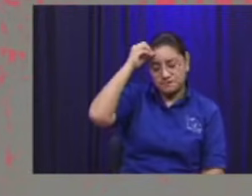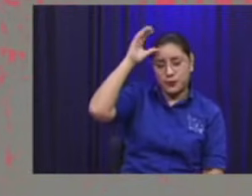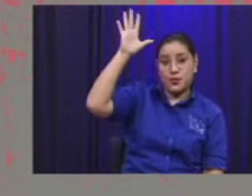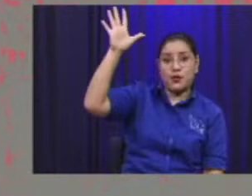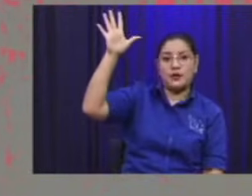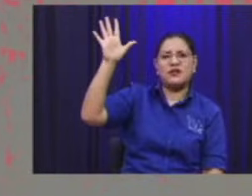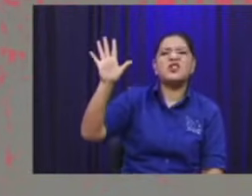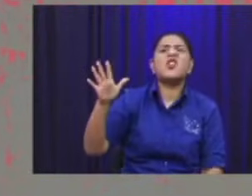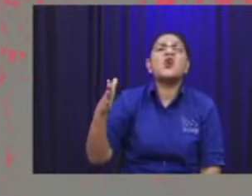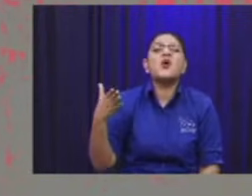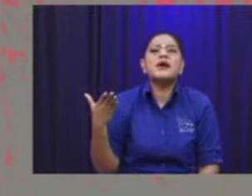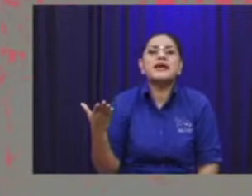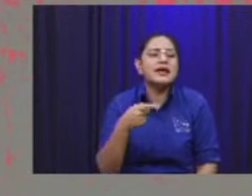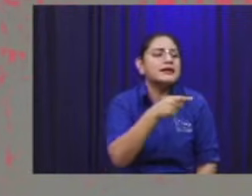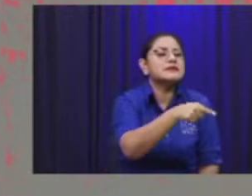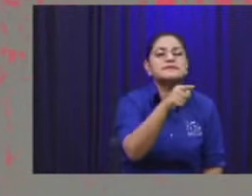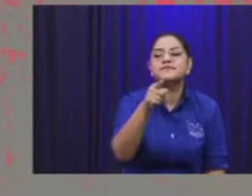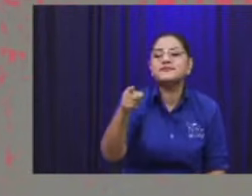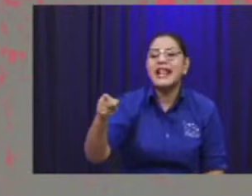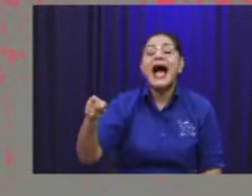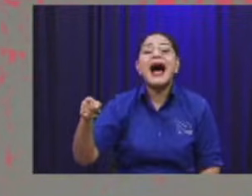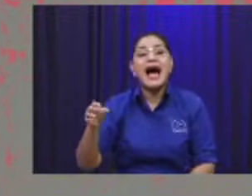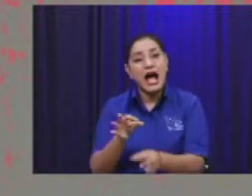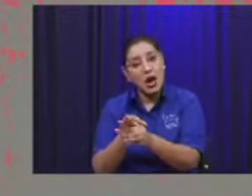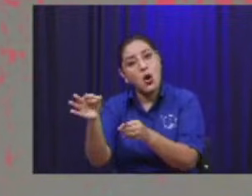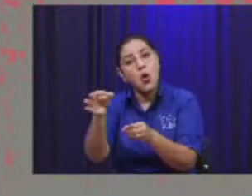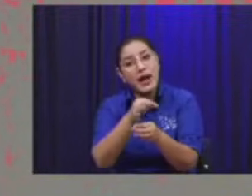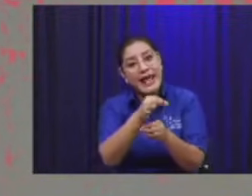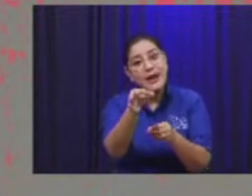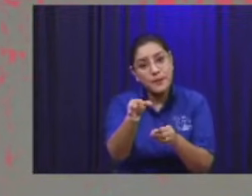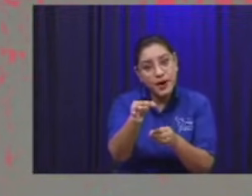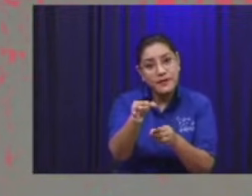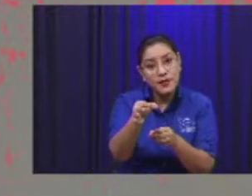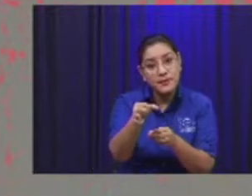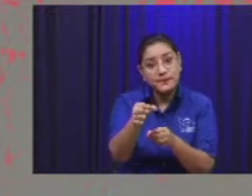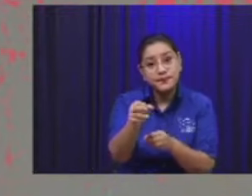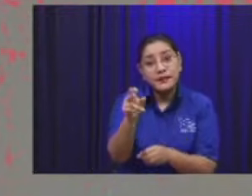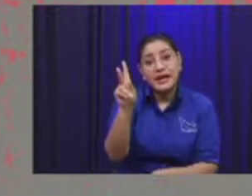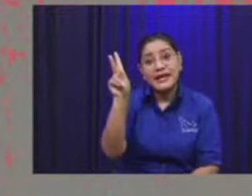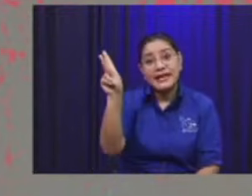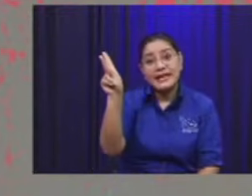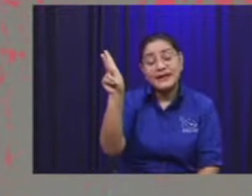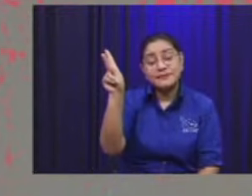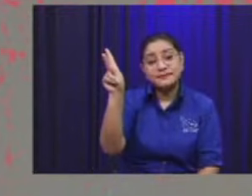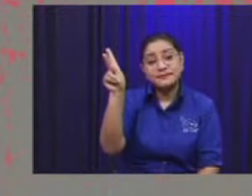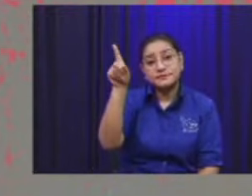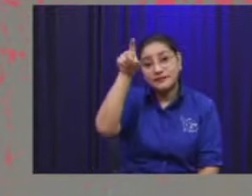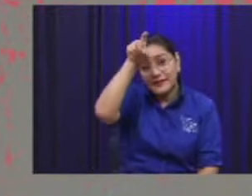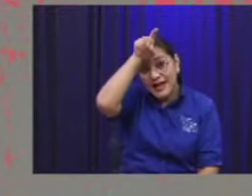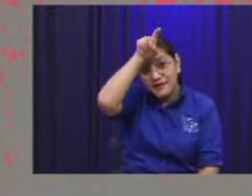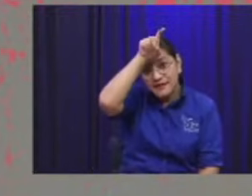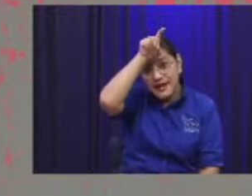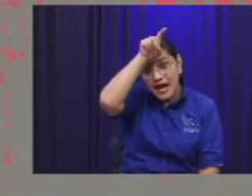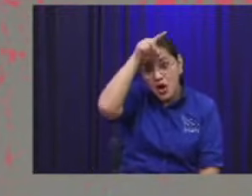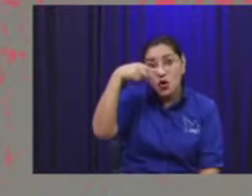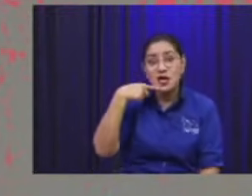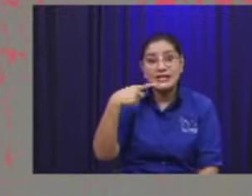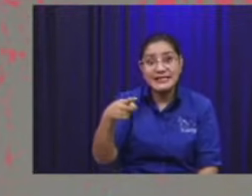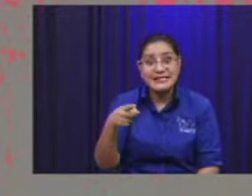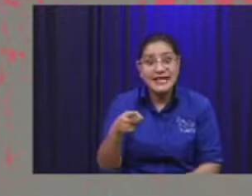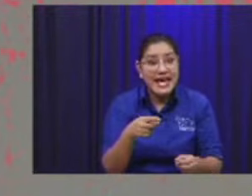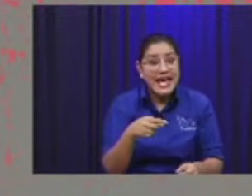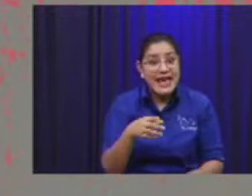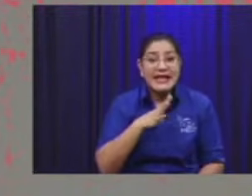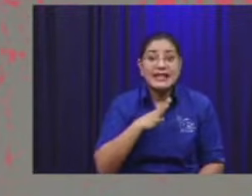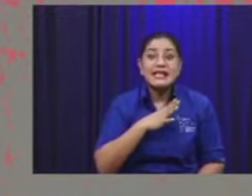pueblo con ustedes con nosotros entonces el faraón está diciendo tenemos que ser astutos para ver cómo